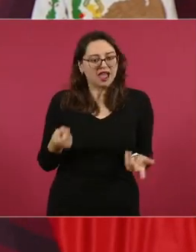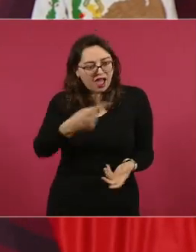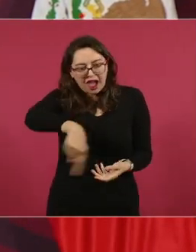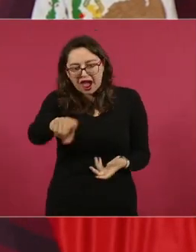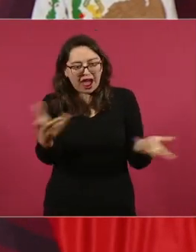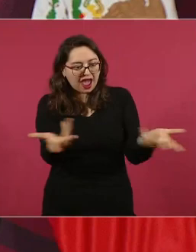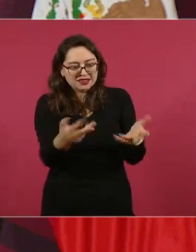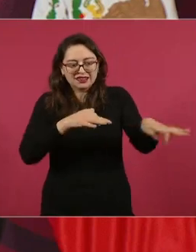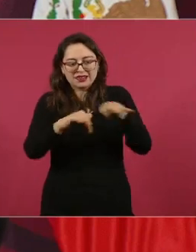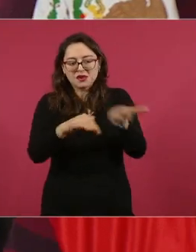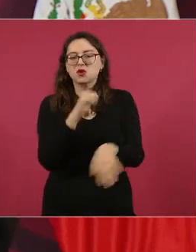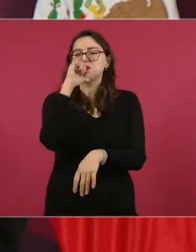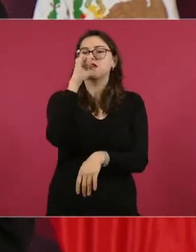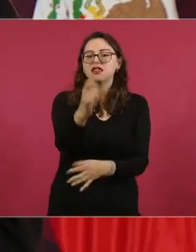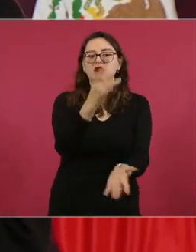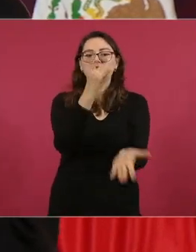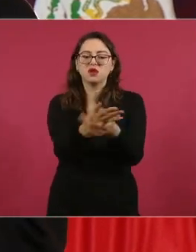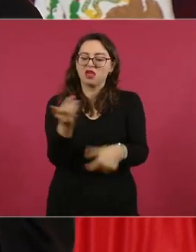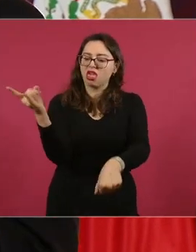Junco,